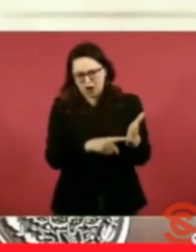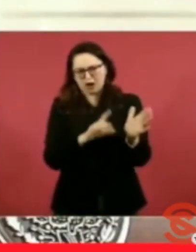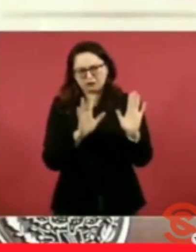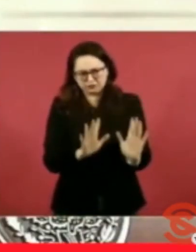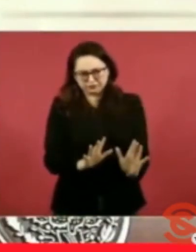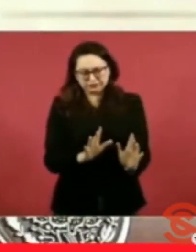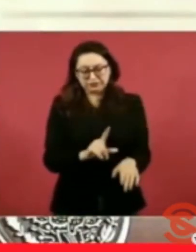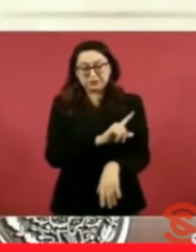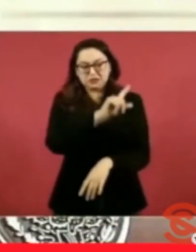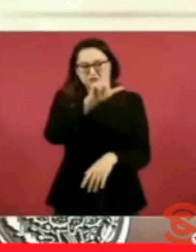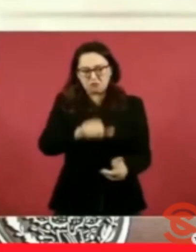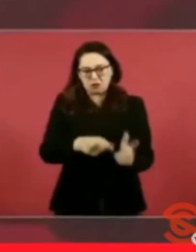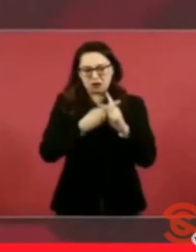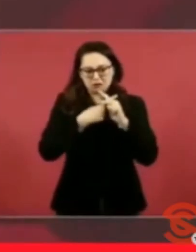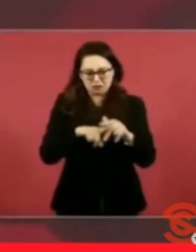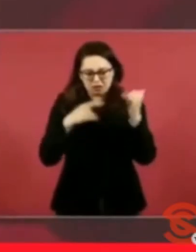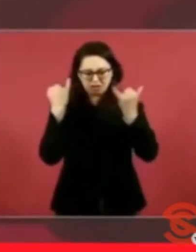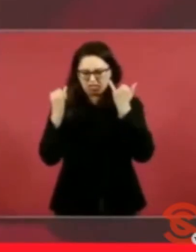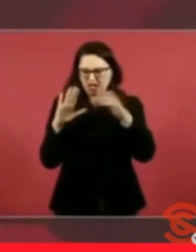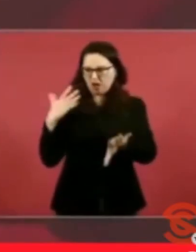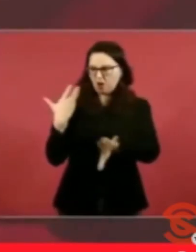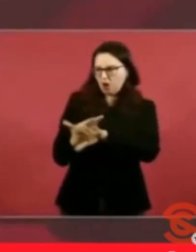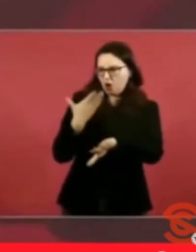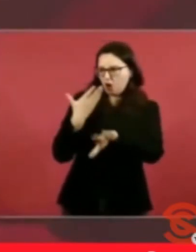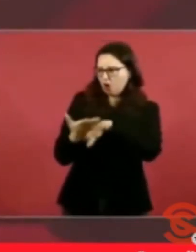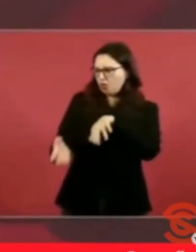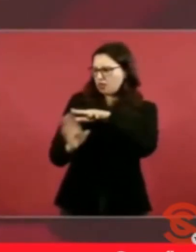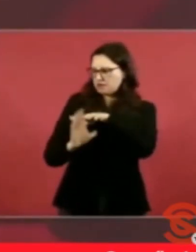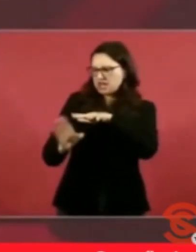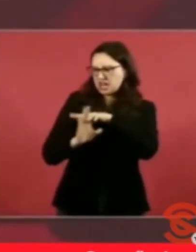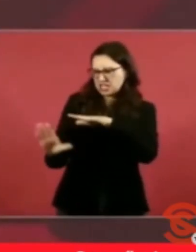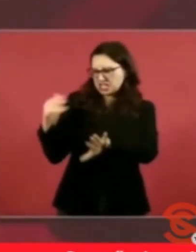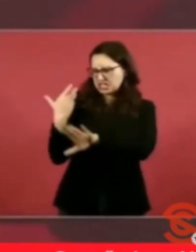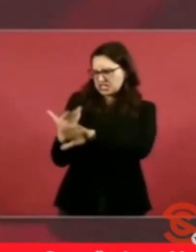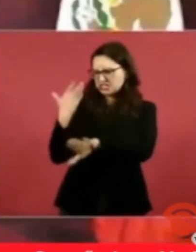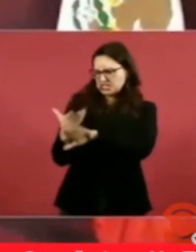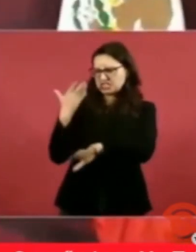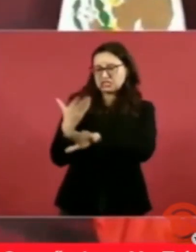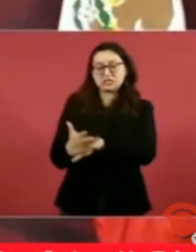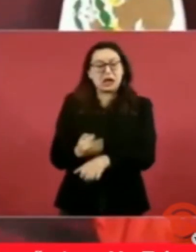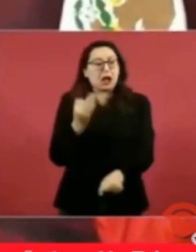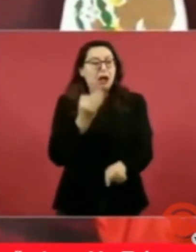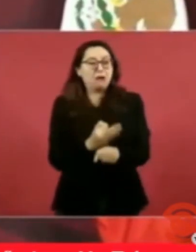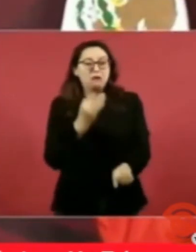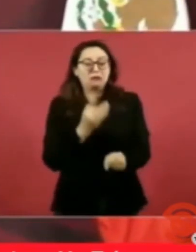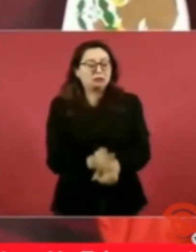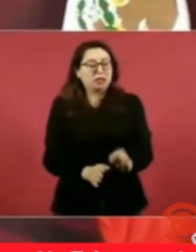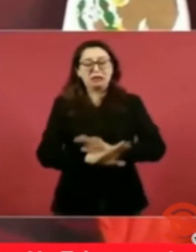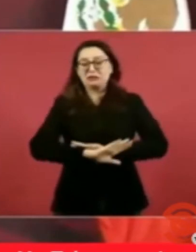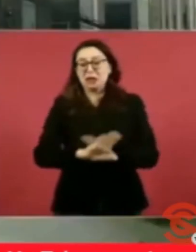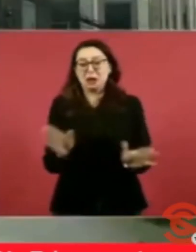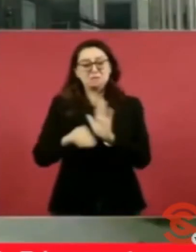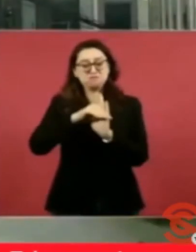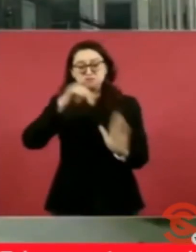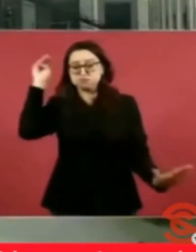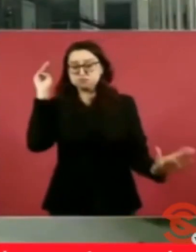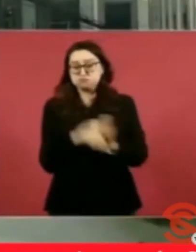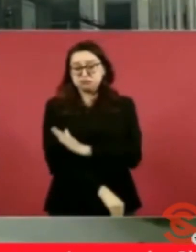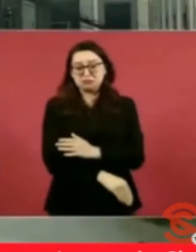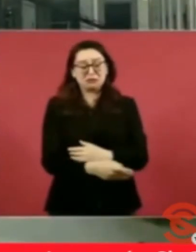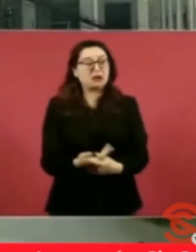Y empezó con esas medidas y se cayó. Creo que tiene como 1% de aceptación